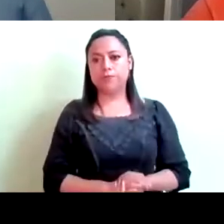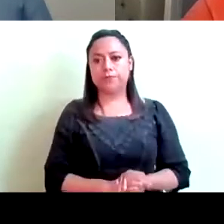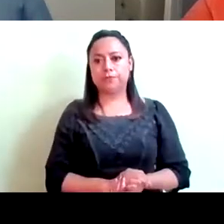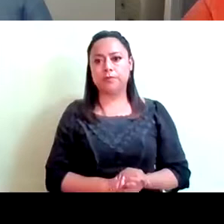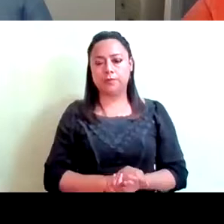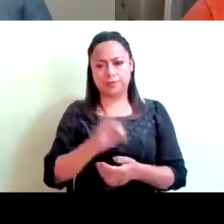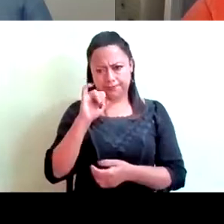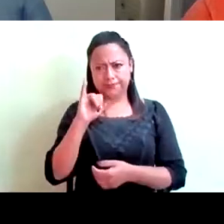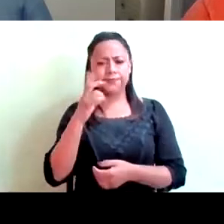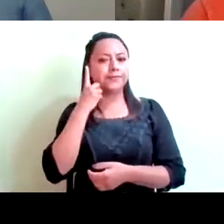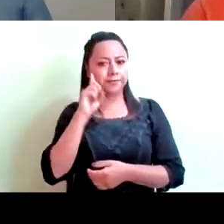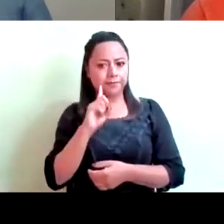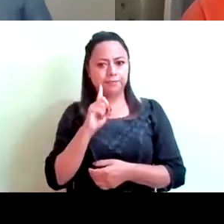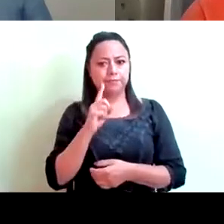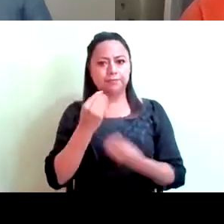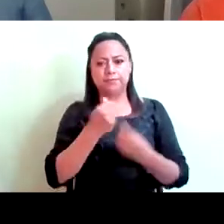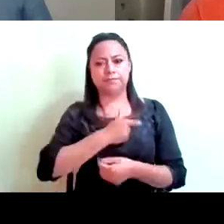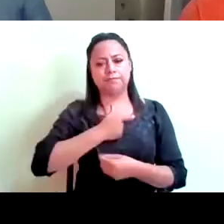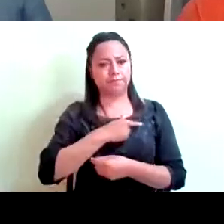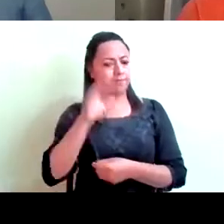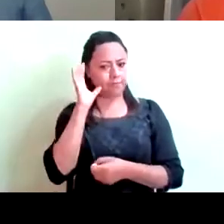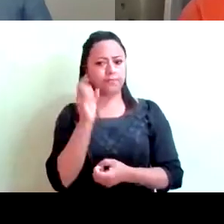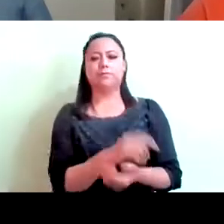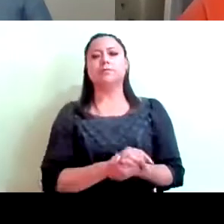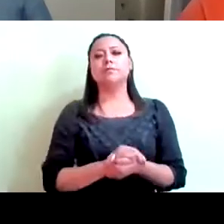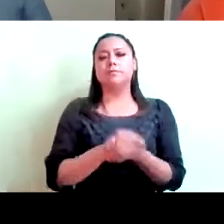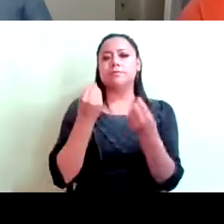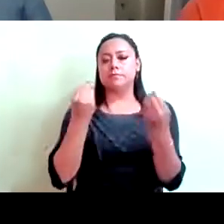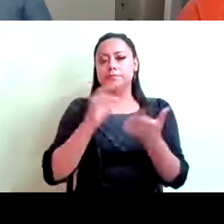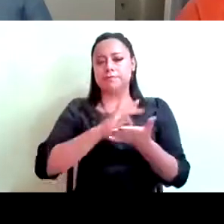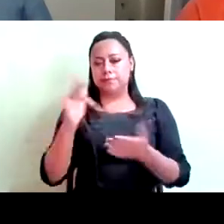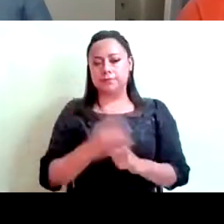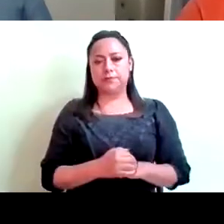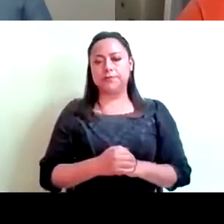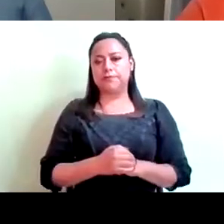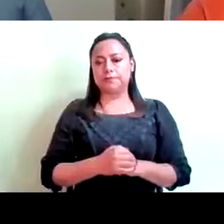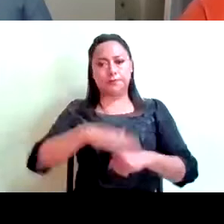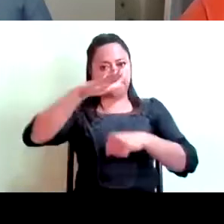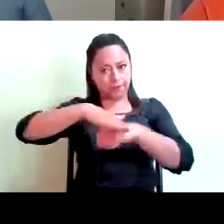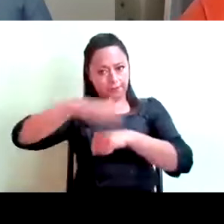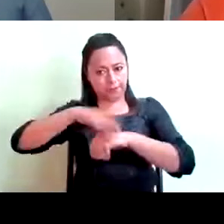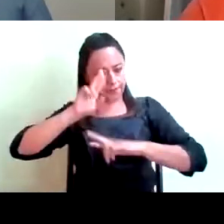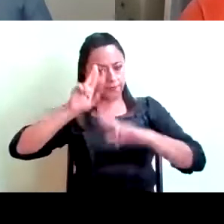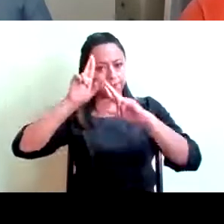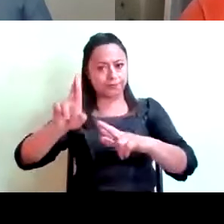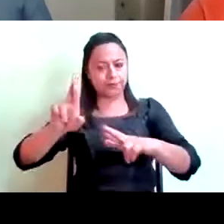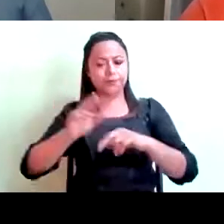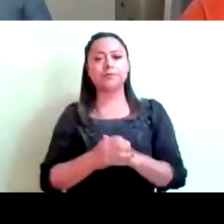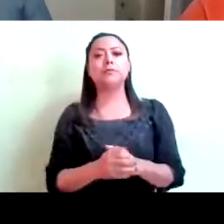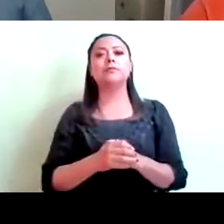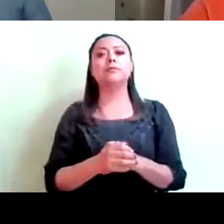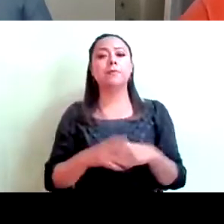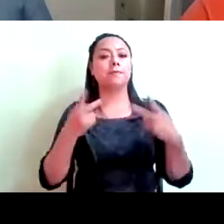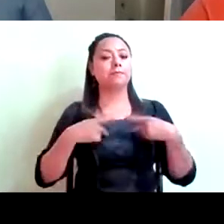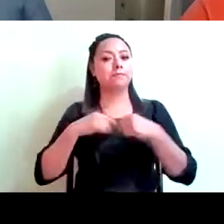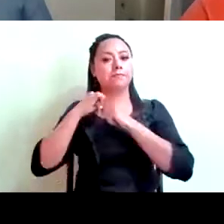Sí, diputada, con mucho gusto les escuchamos. Muchísimas gracias. Sería, se exhorta de manera respetuosa a la persona